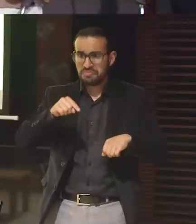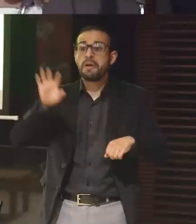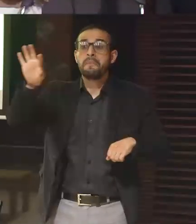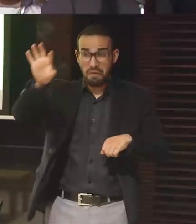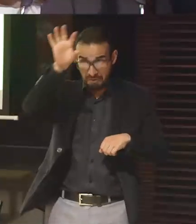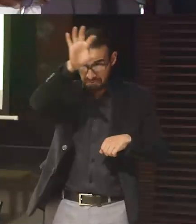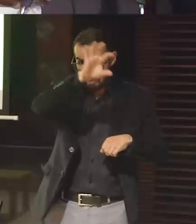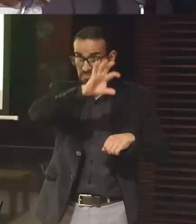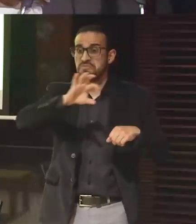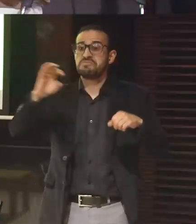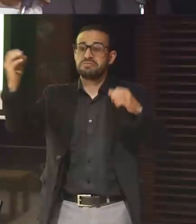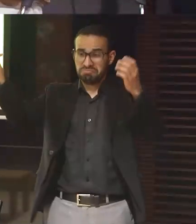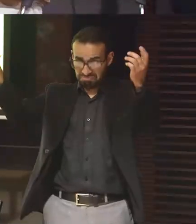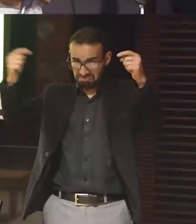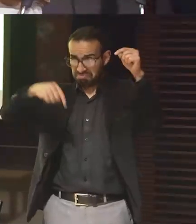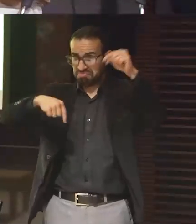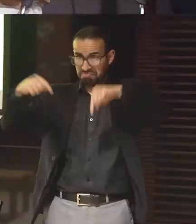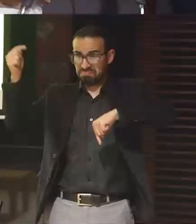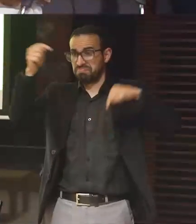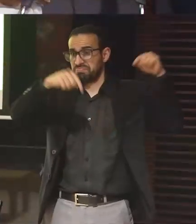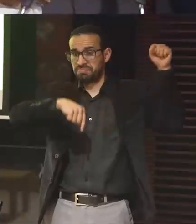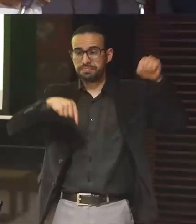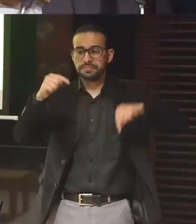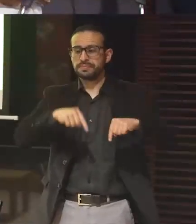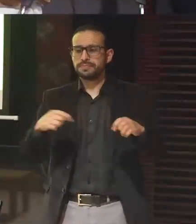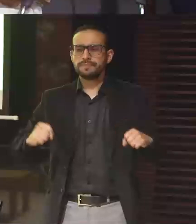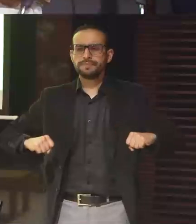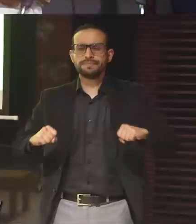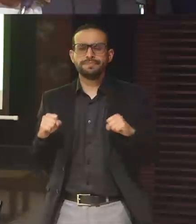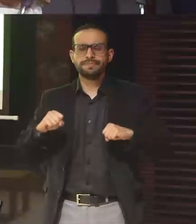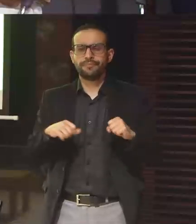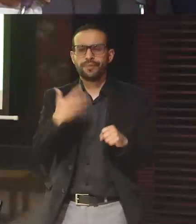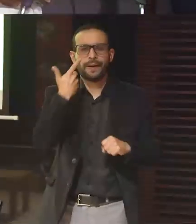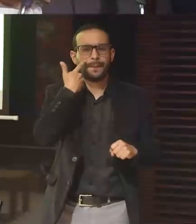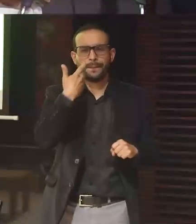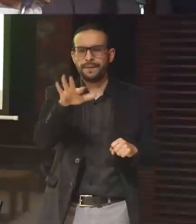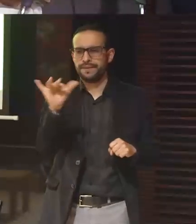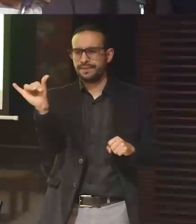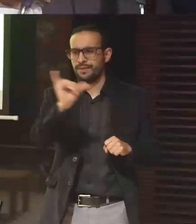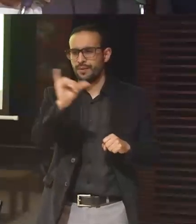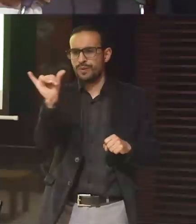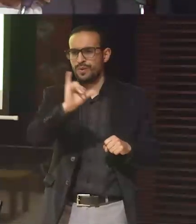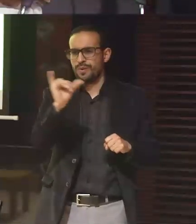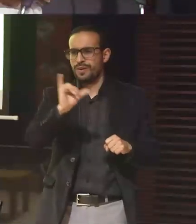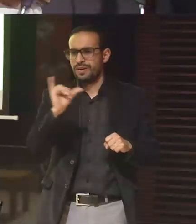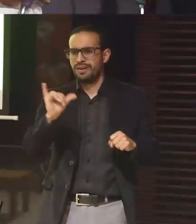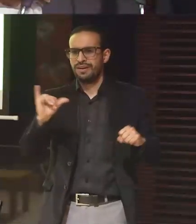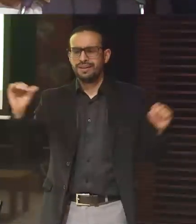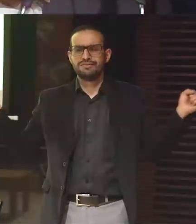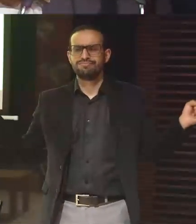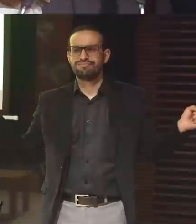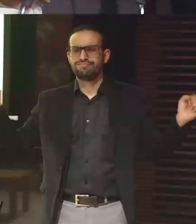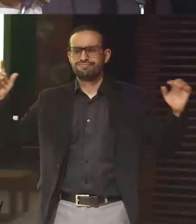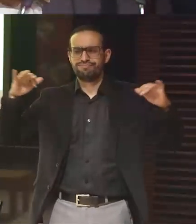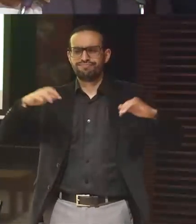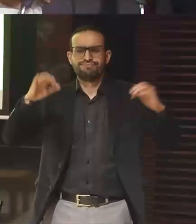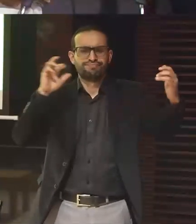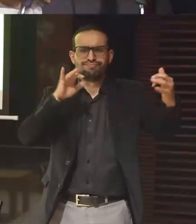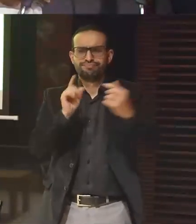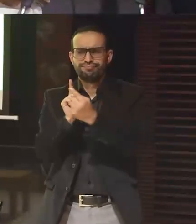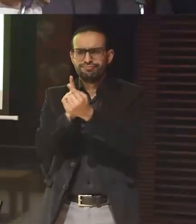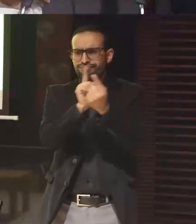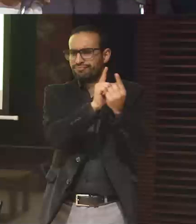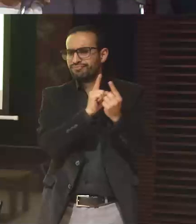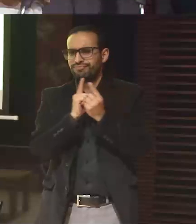Bogotá es tal vez como ese cáliz donde todos nos hacemos colombianos.